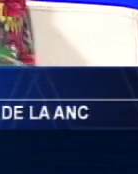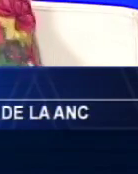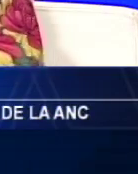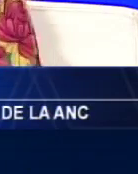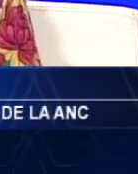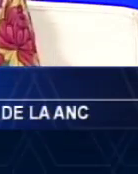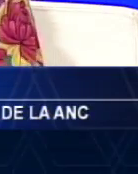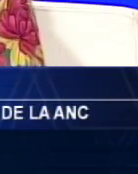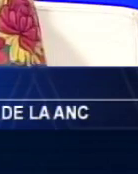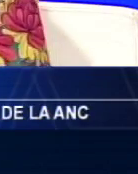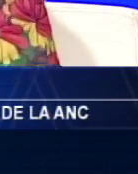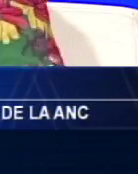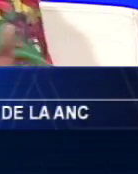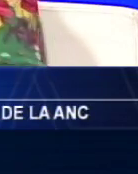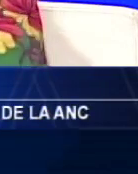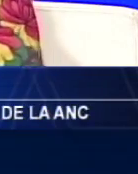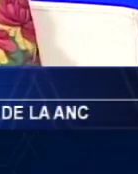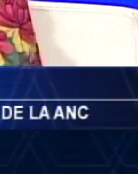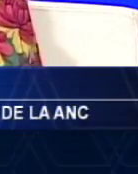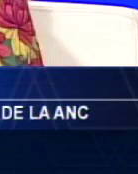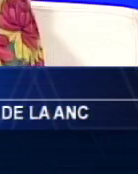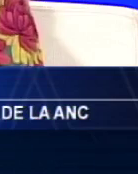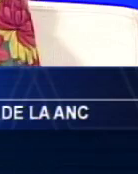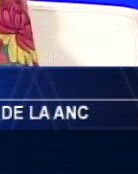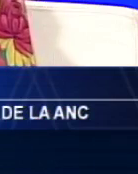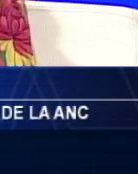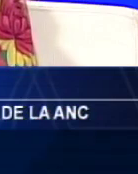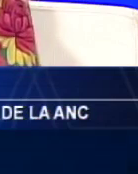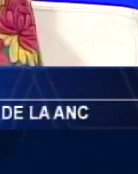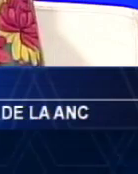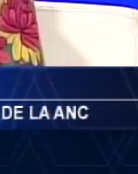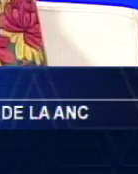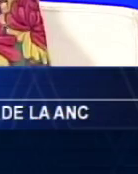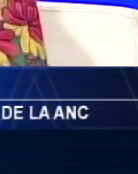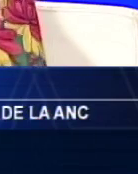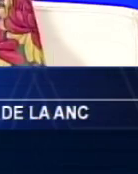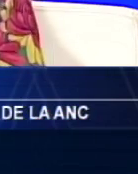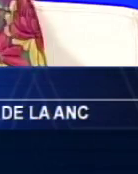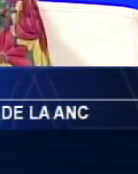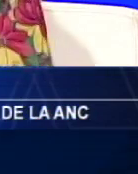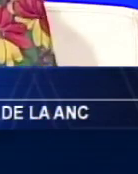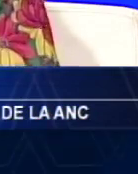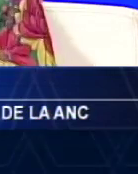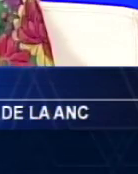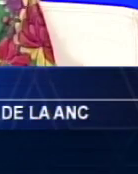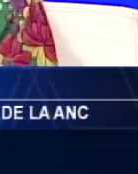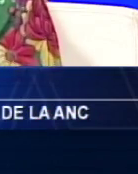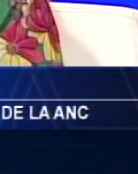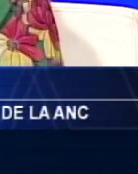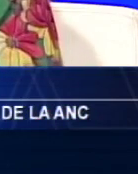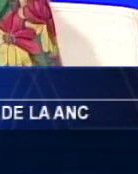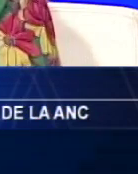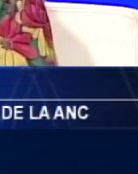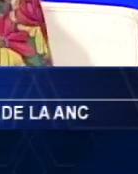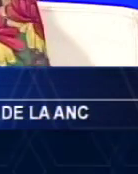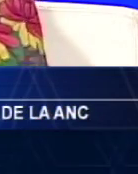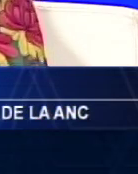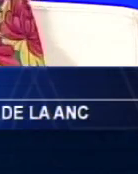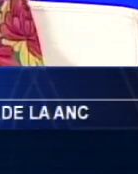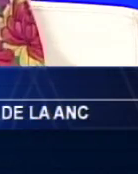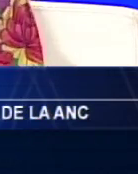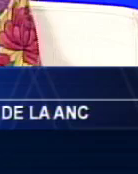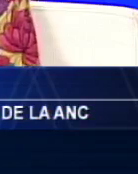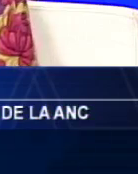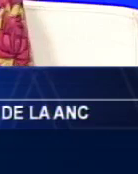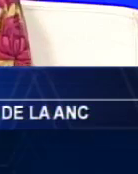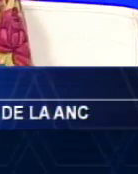demostrado en todas estas elecciones, han tenido sus victorias y han sido reconocidas. Sin embargo, está por